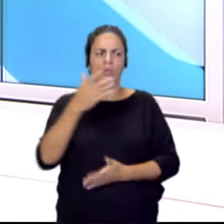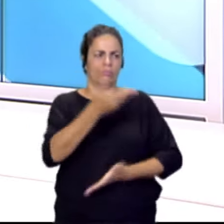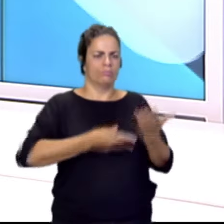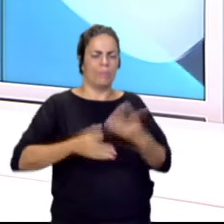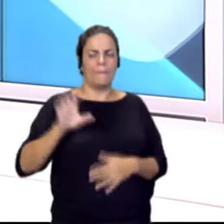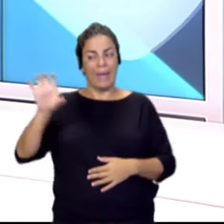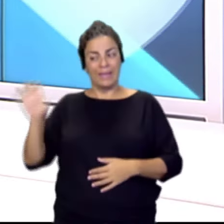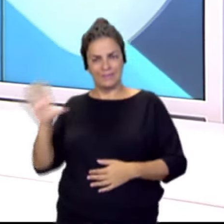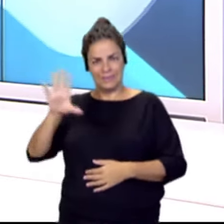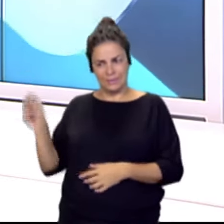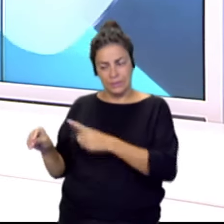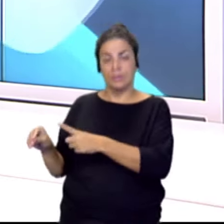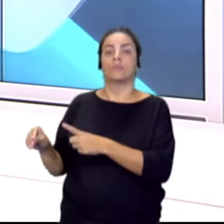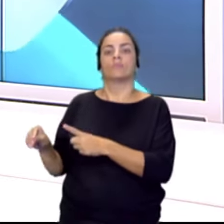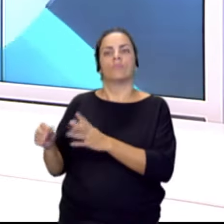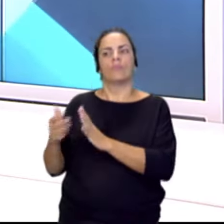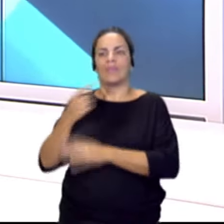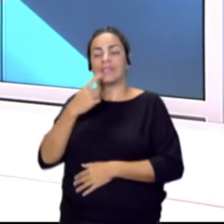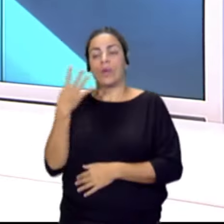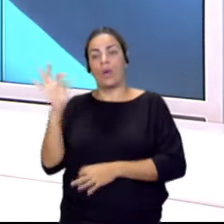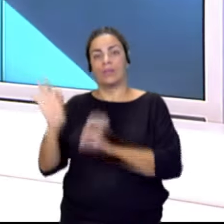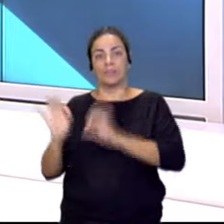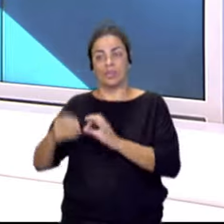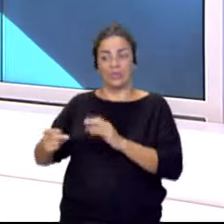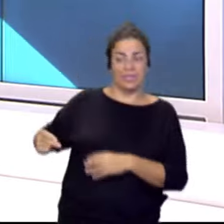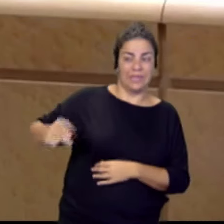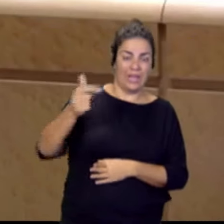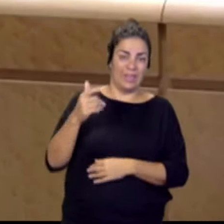evitando el 40% de las salidas irregulares.